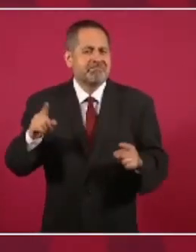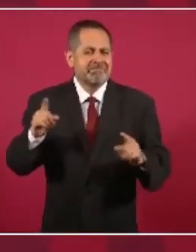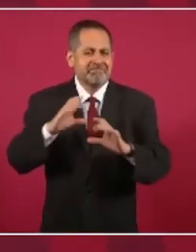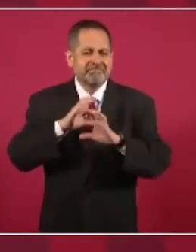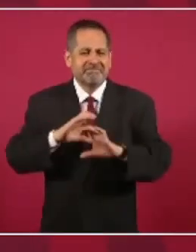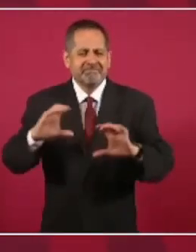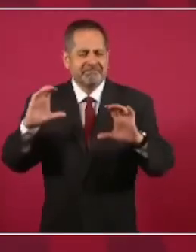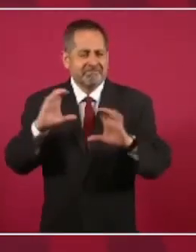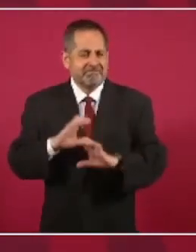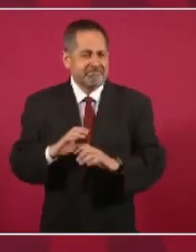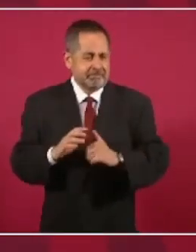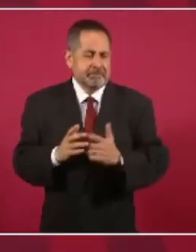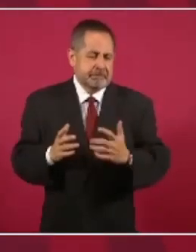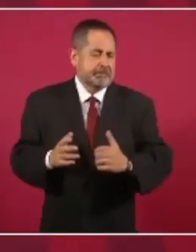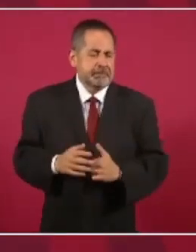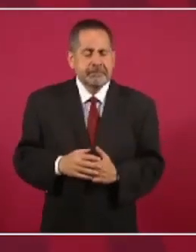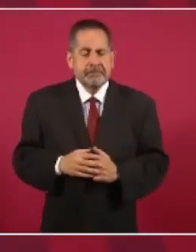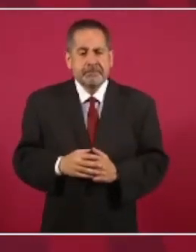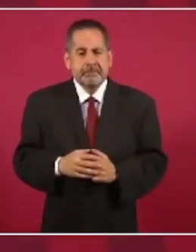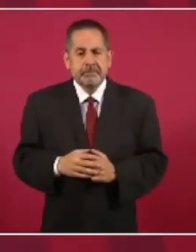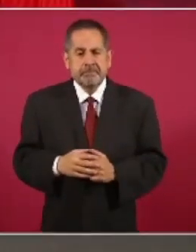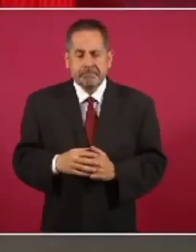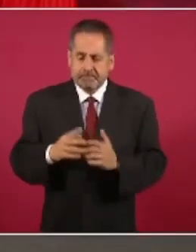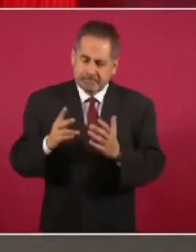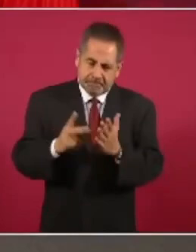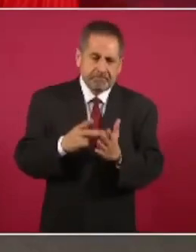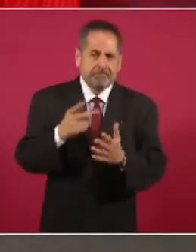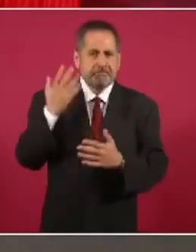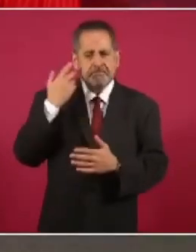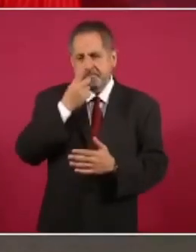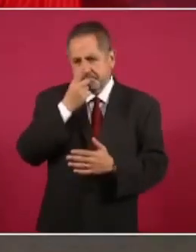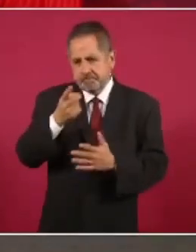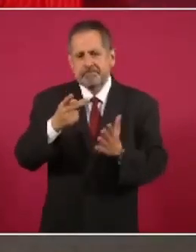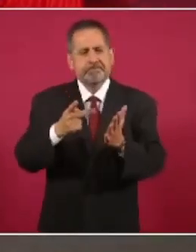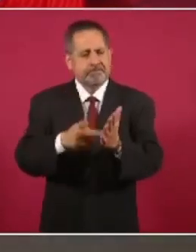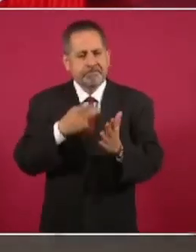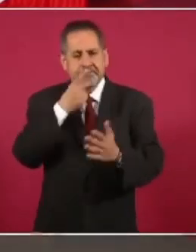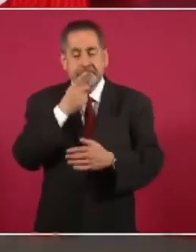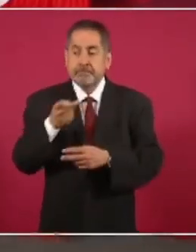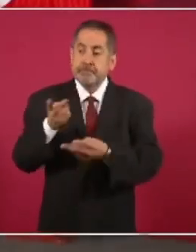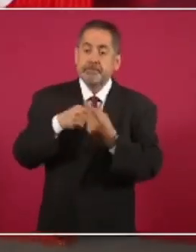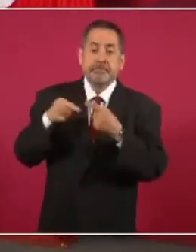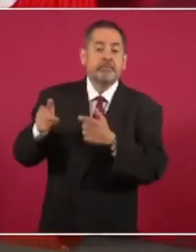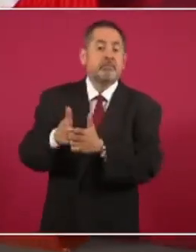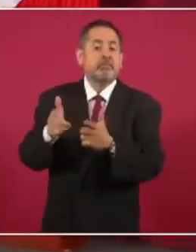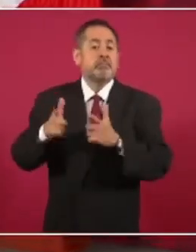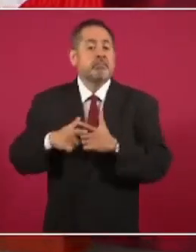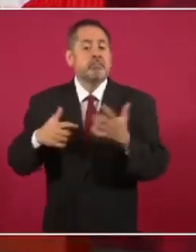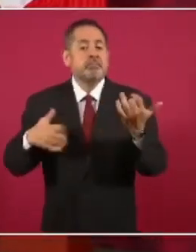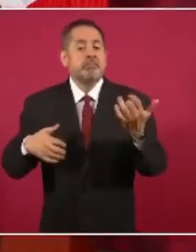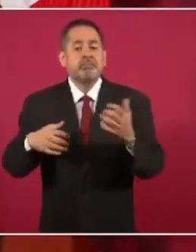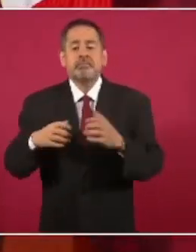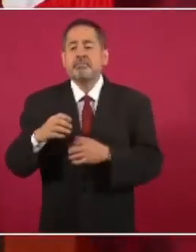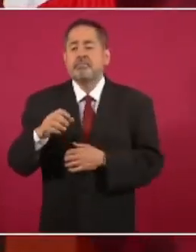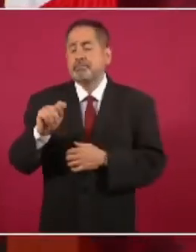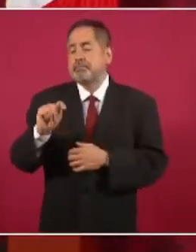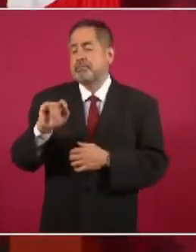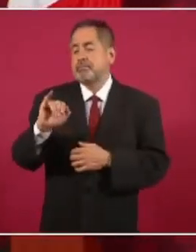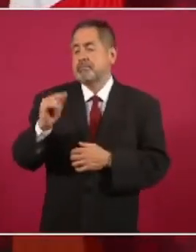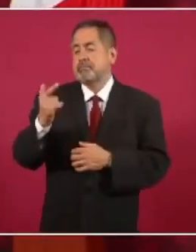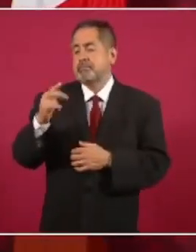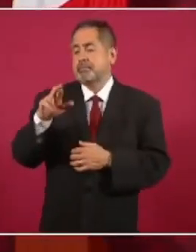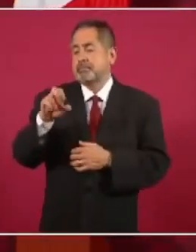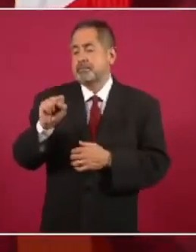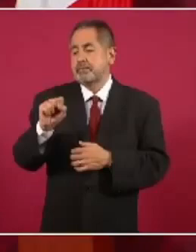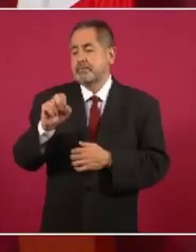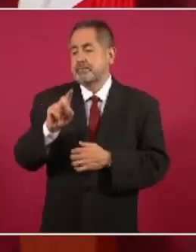Ya lo hemos dicho, lo repito, van a estar los Tigres del Norte y